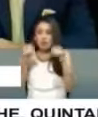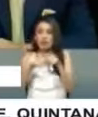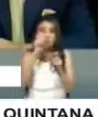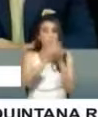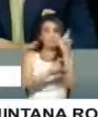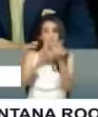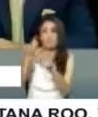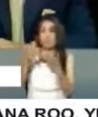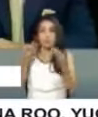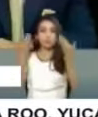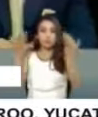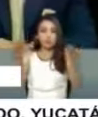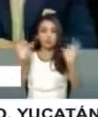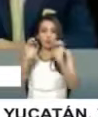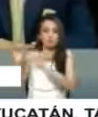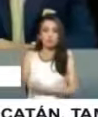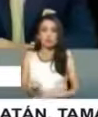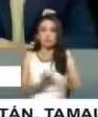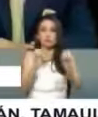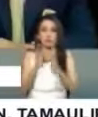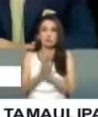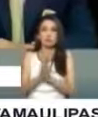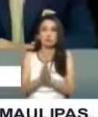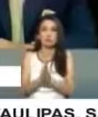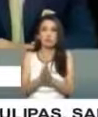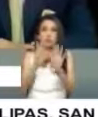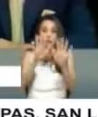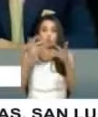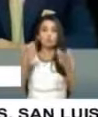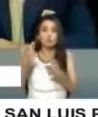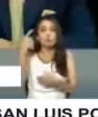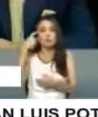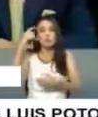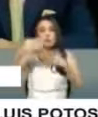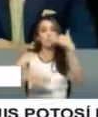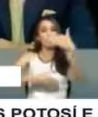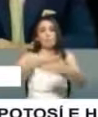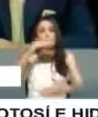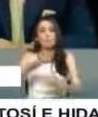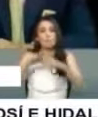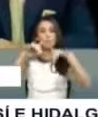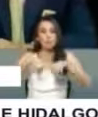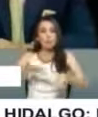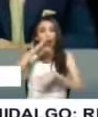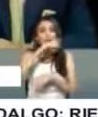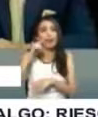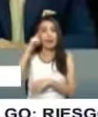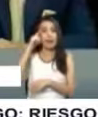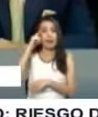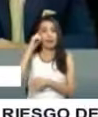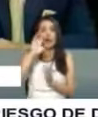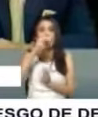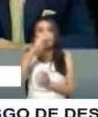han intentado ingresar los alzados al momento acá en el país, pero a diferencia, ellos no